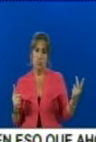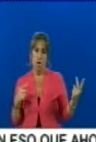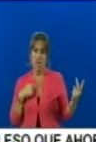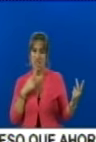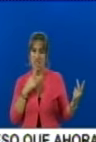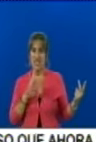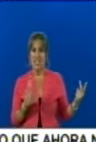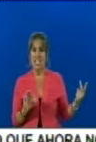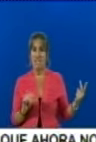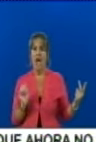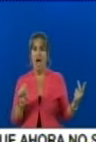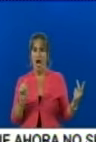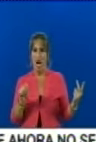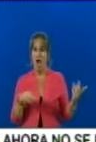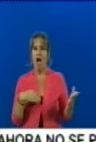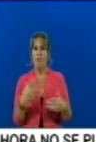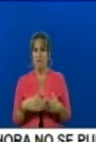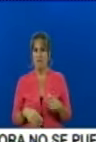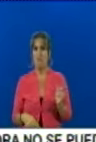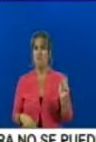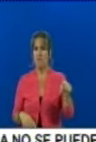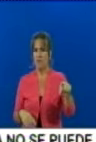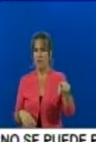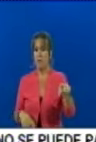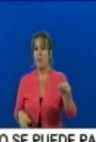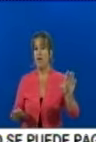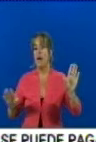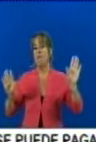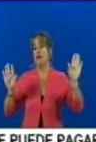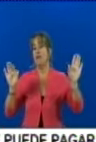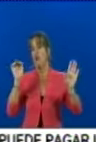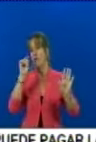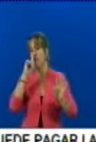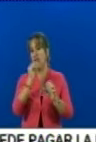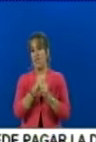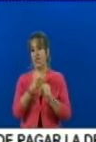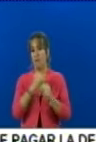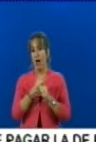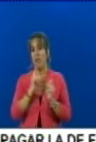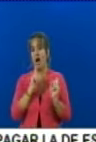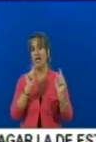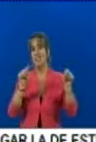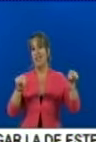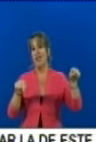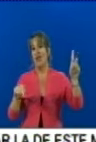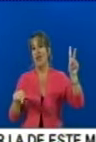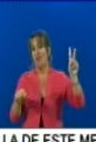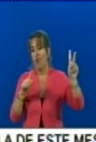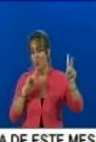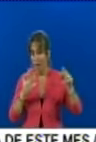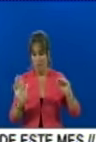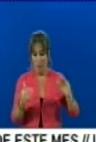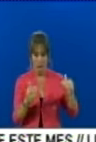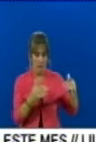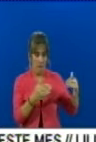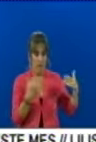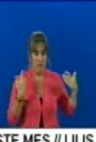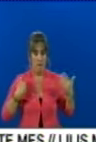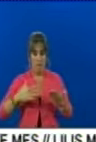decir que hay problemas. Esperemos terminar el trabajo que se está haciendo allí. Depuraremos la